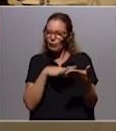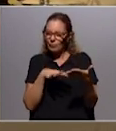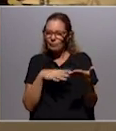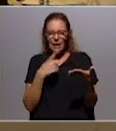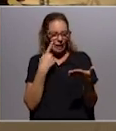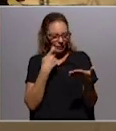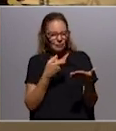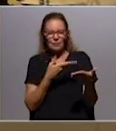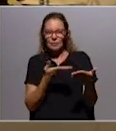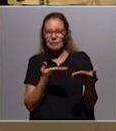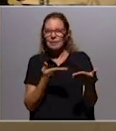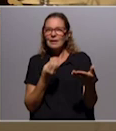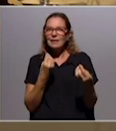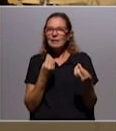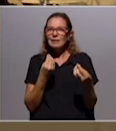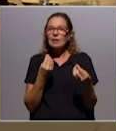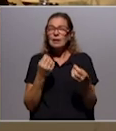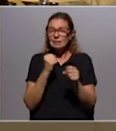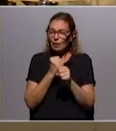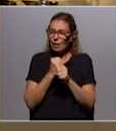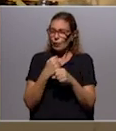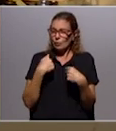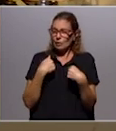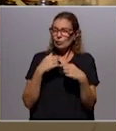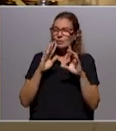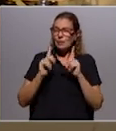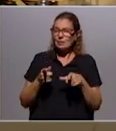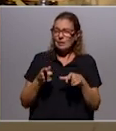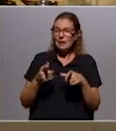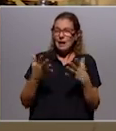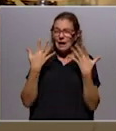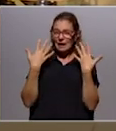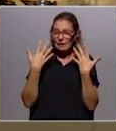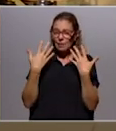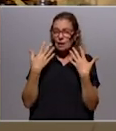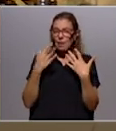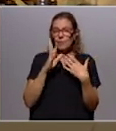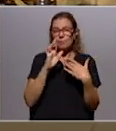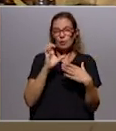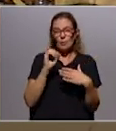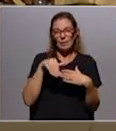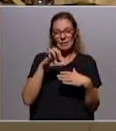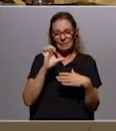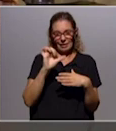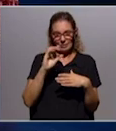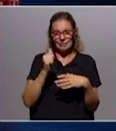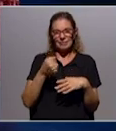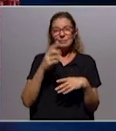que sepa cuál es la misión de nuestra también de lo que es el canal de las promesas y para qué se permiten a ver carnaval de las promesas